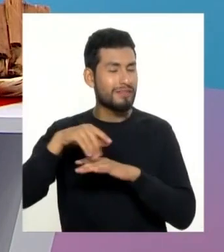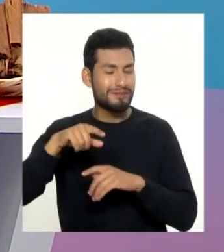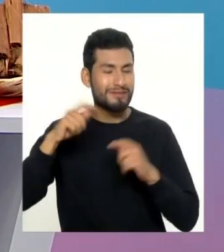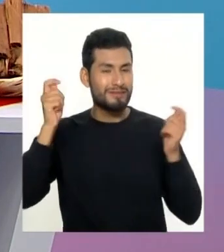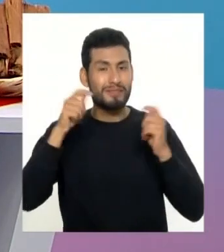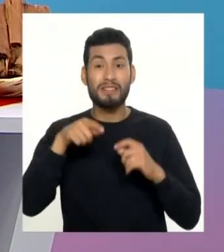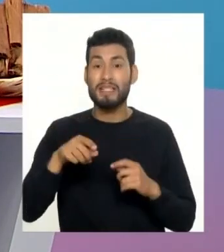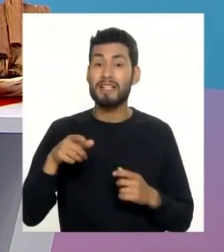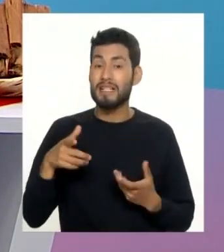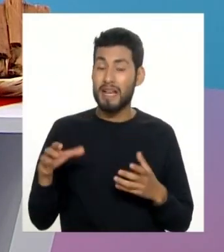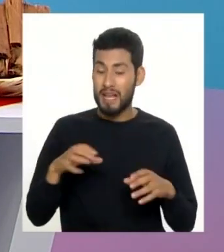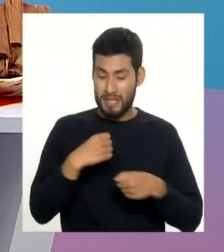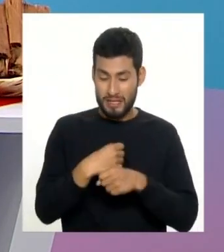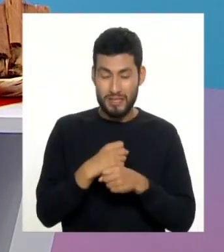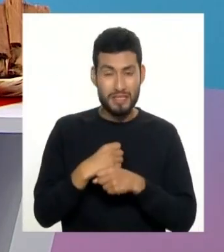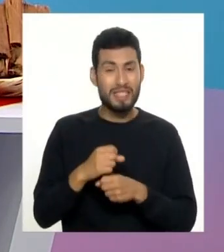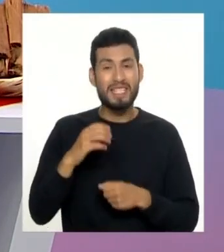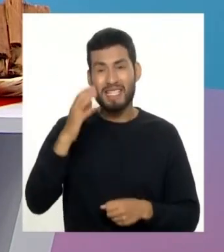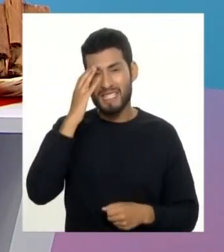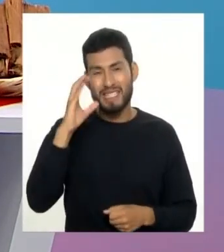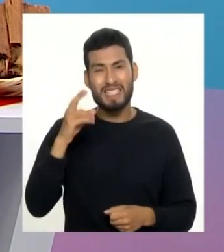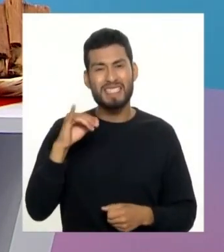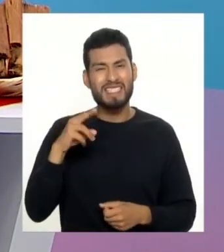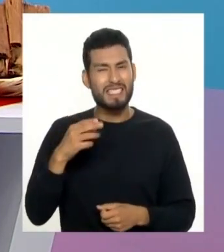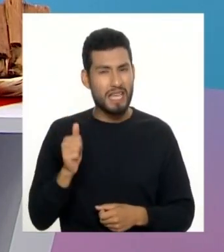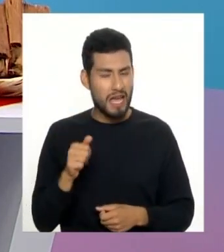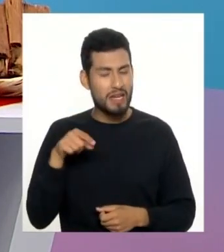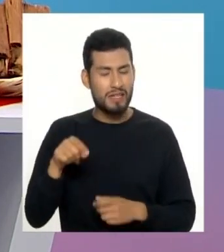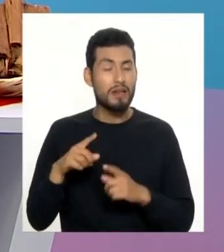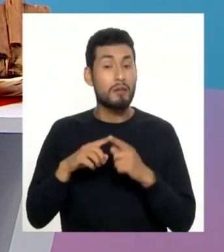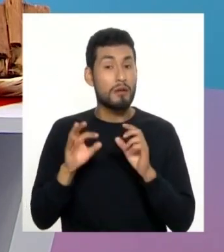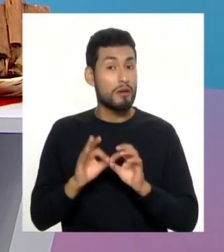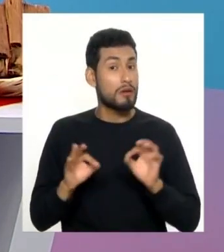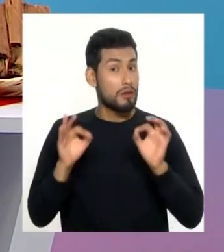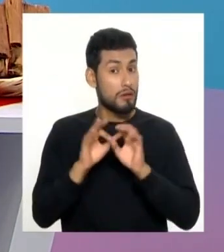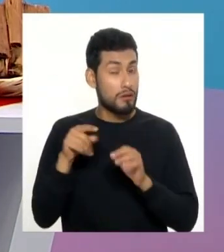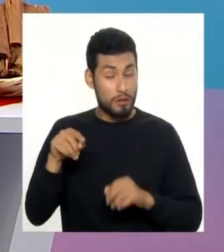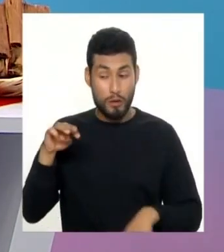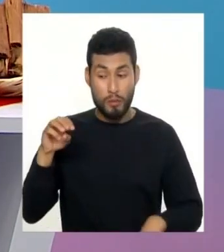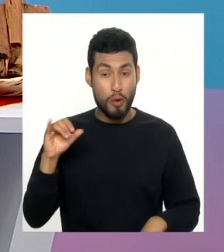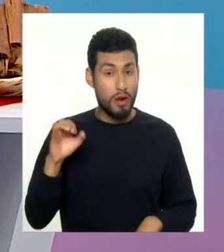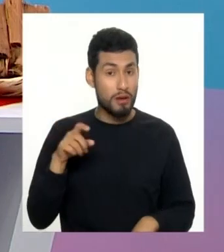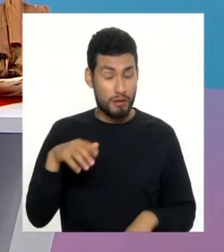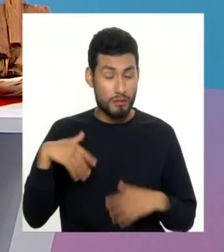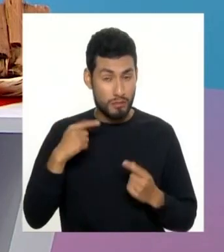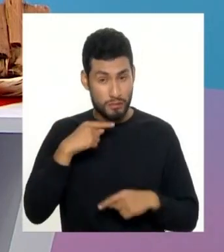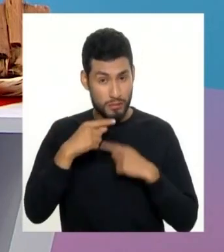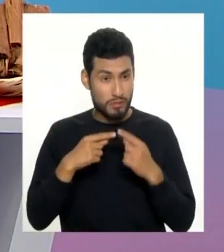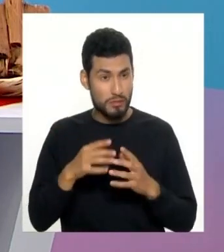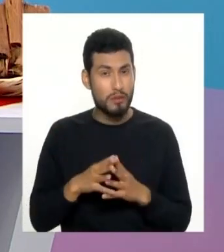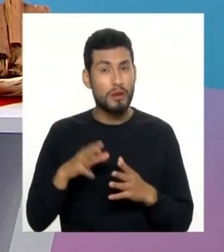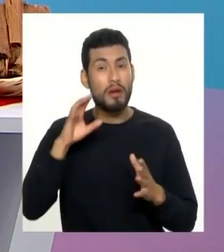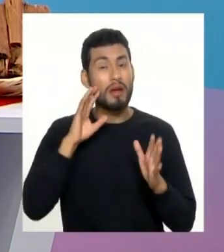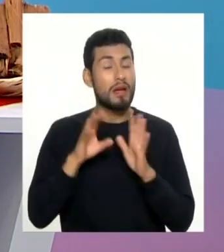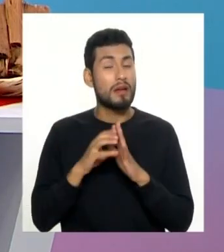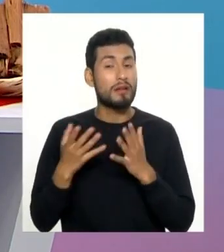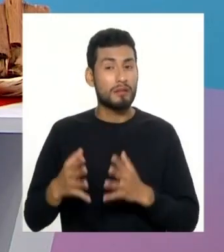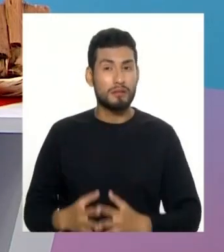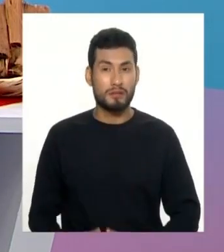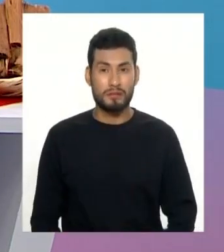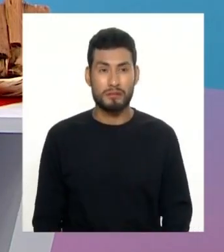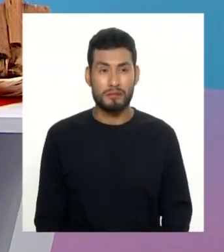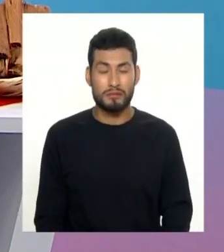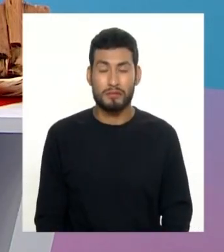hacen chicha con los frutos del molle. Sin embargo, hay algunas propiedades importantes que tiene el molle y que las vamos a referenciar hoy. Por ejemplo,